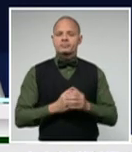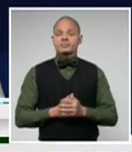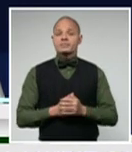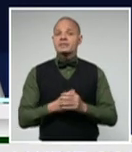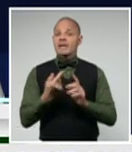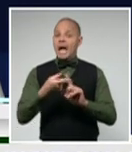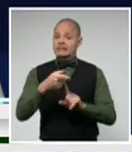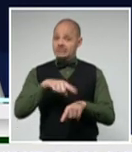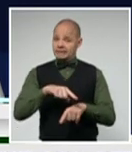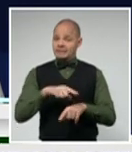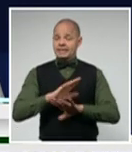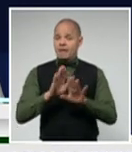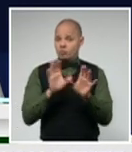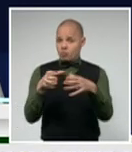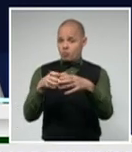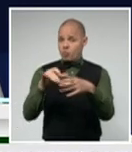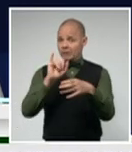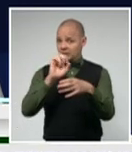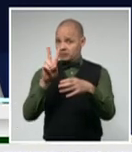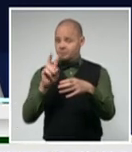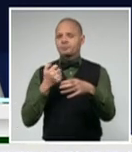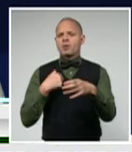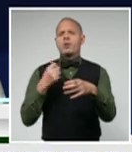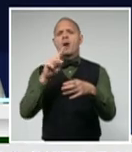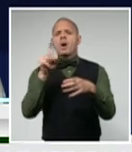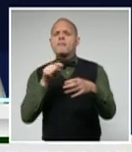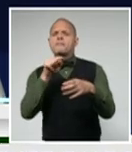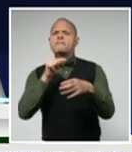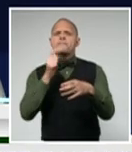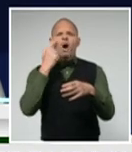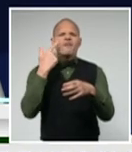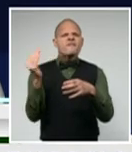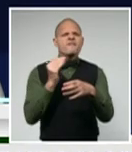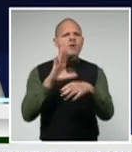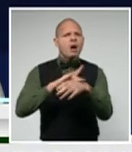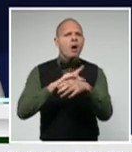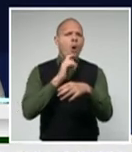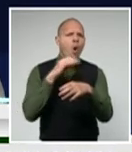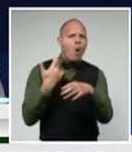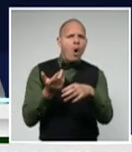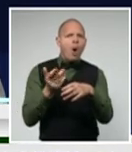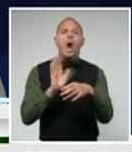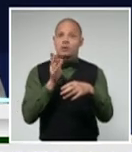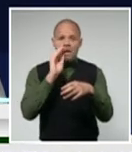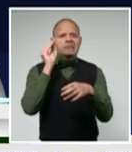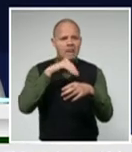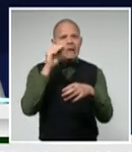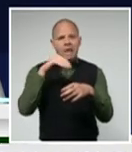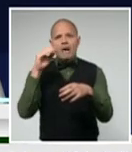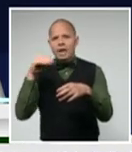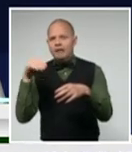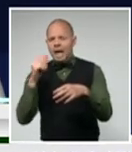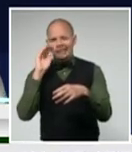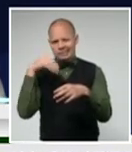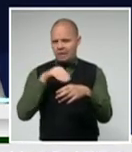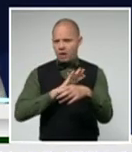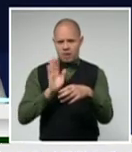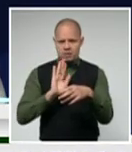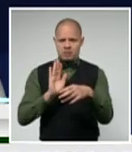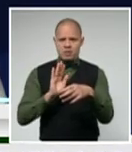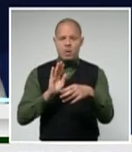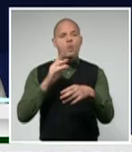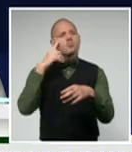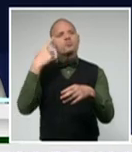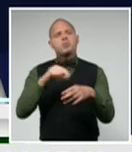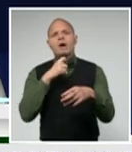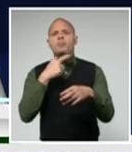fuente de infección en todos los casos que se diagnosticaron, y de todas formas, del acumulado de los últimos 15 días, aunque se